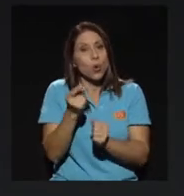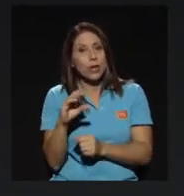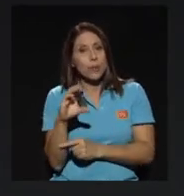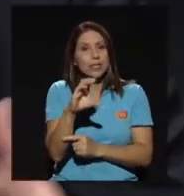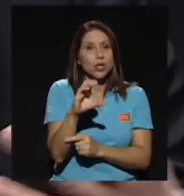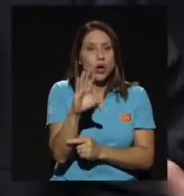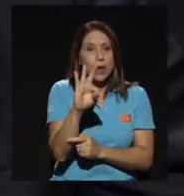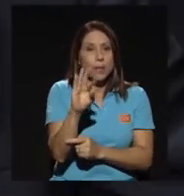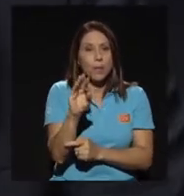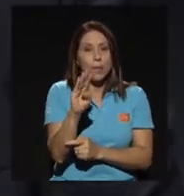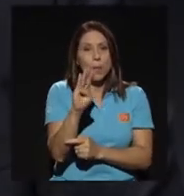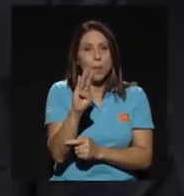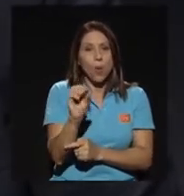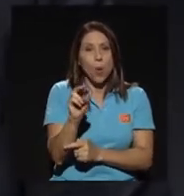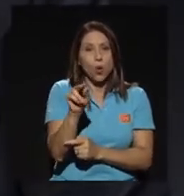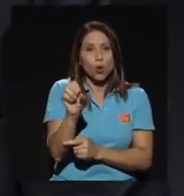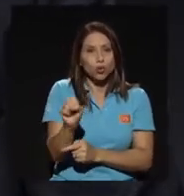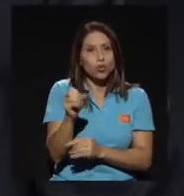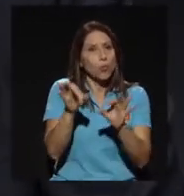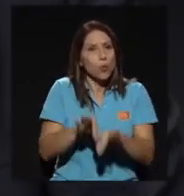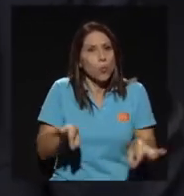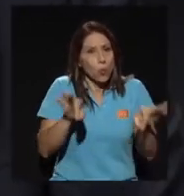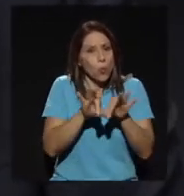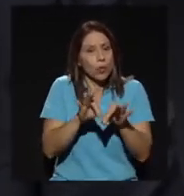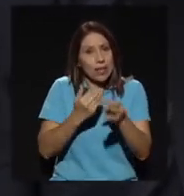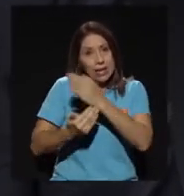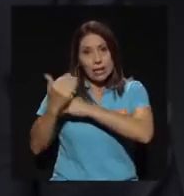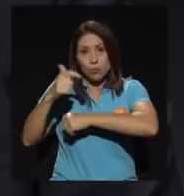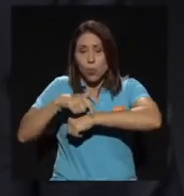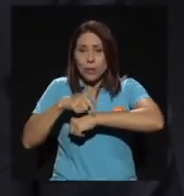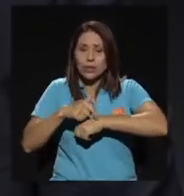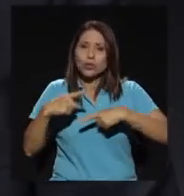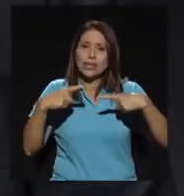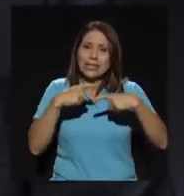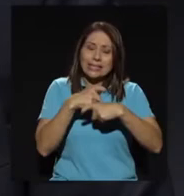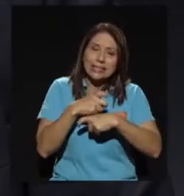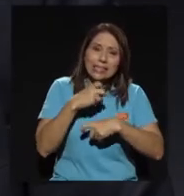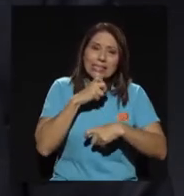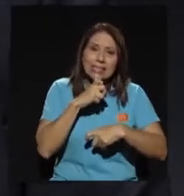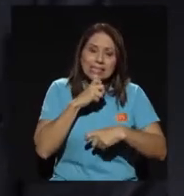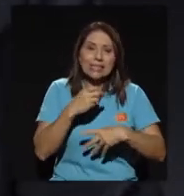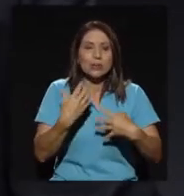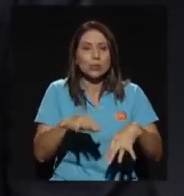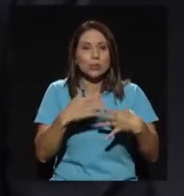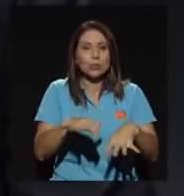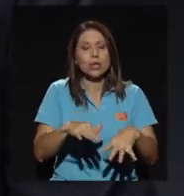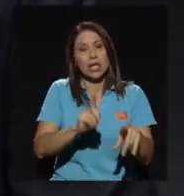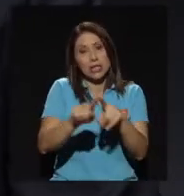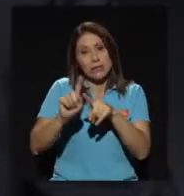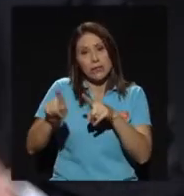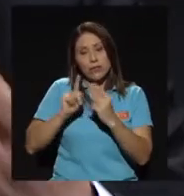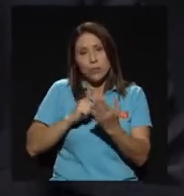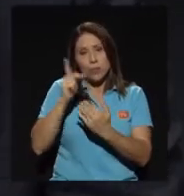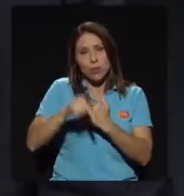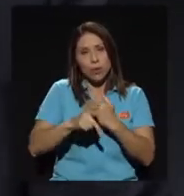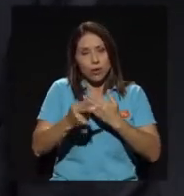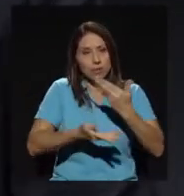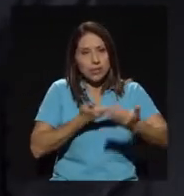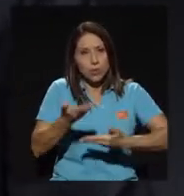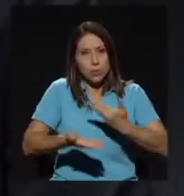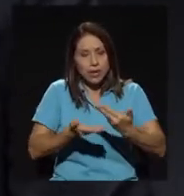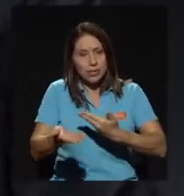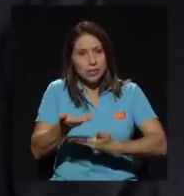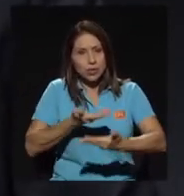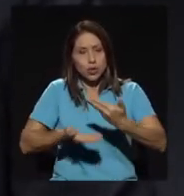en momentos de crisis muy difíciles y de una serie de programas de cooperación destacando me